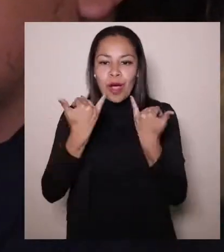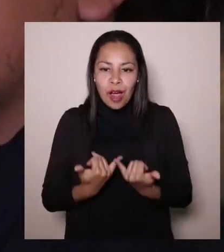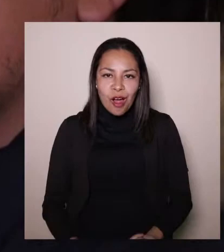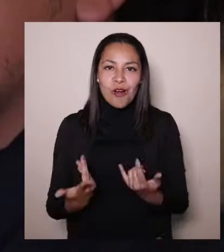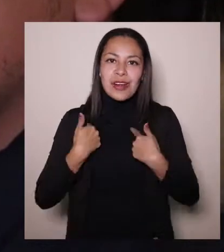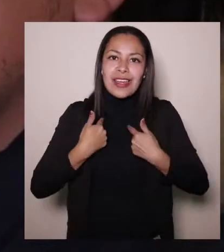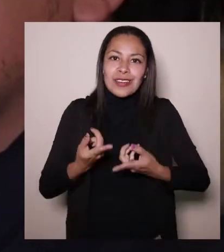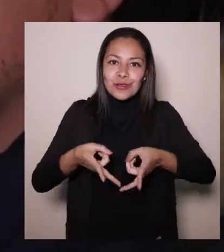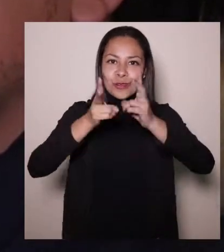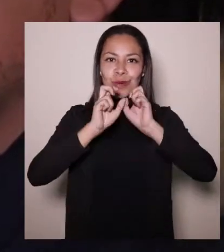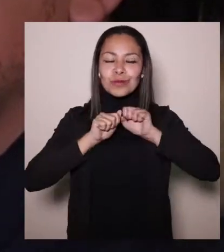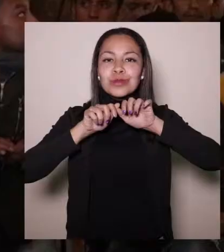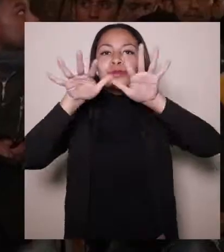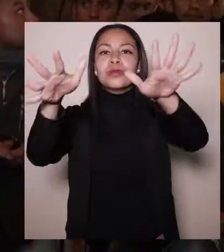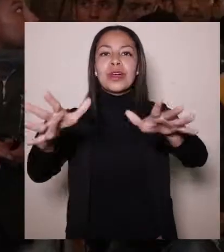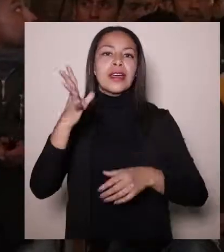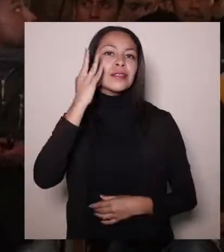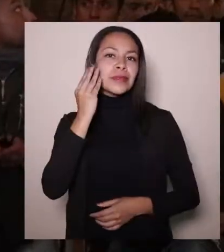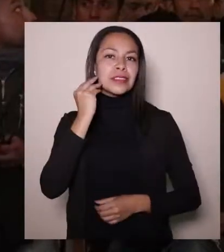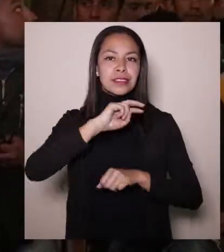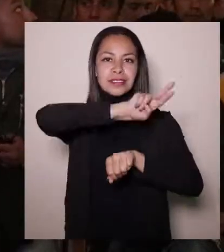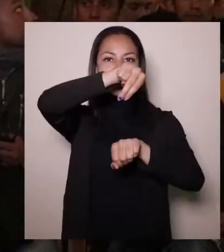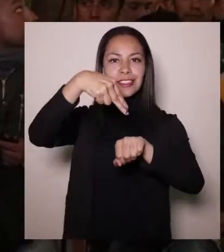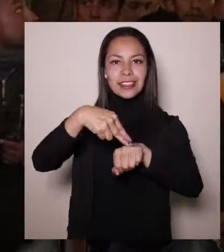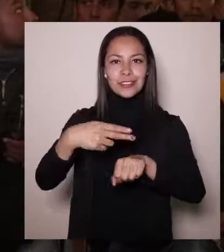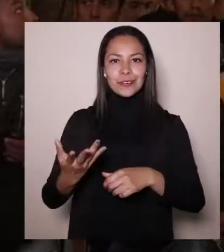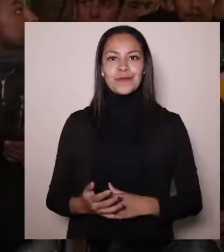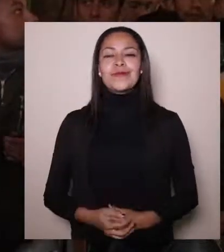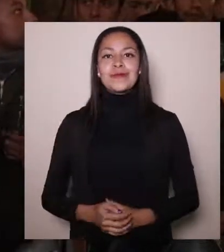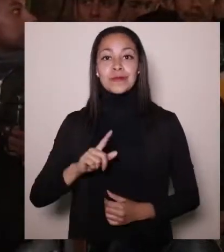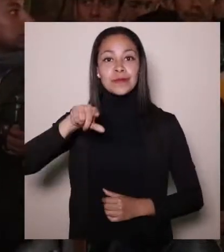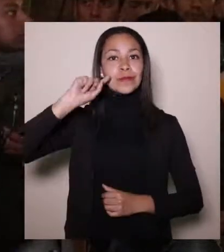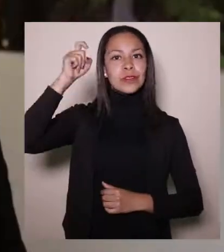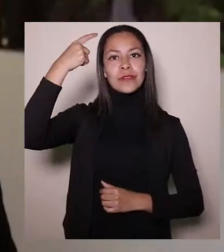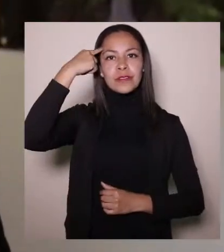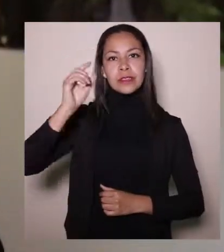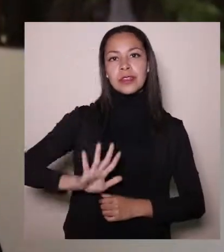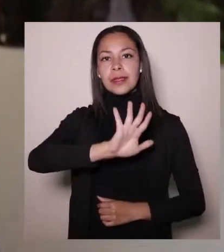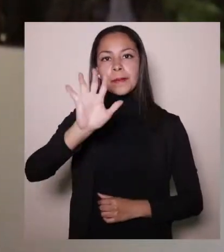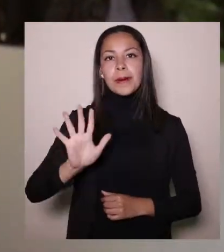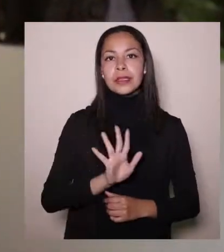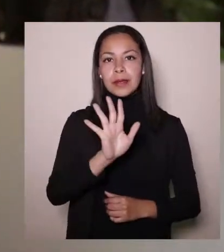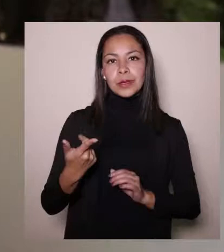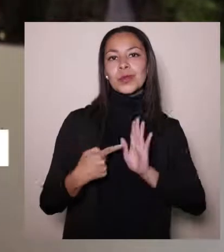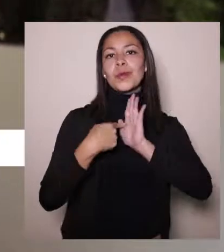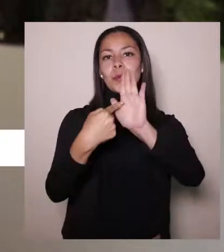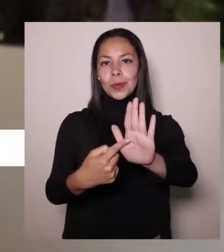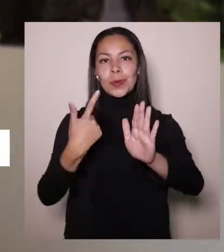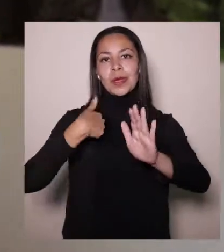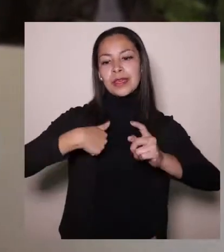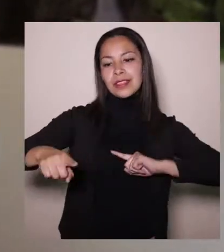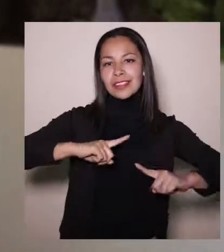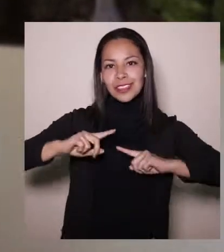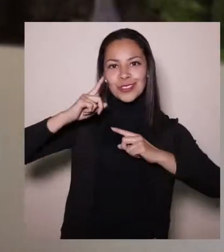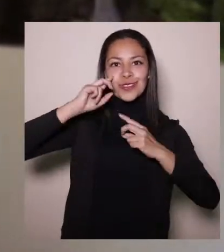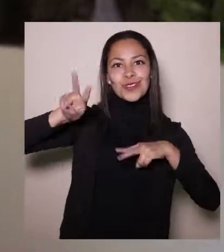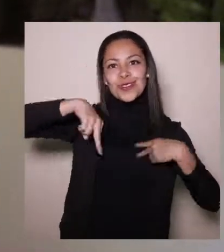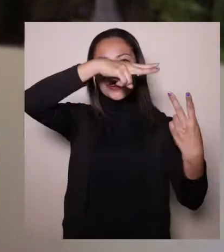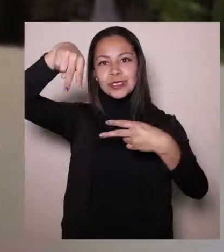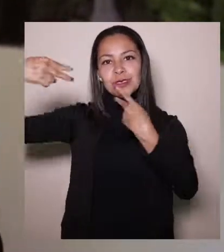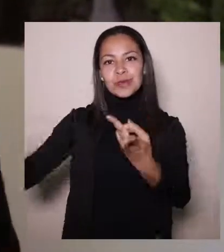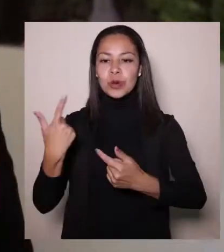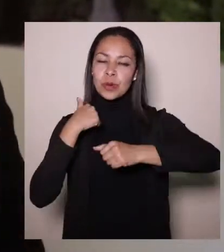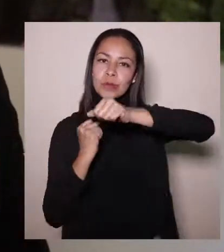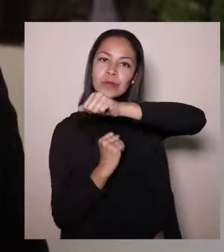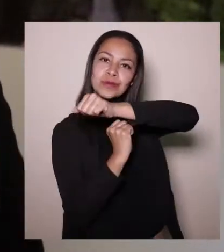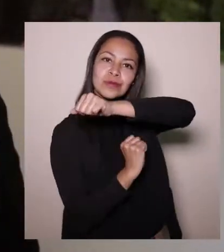de Turismo, se llevó a cabo el lanzamiento de Experiencia Nariño. Un esfuerzo de la gobernación del departamento con nuestra